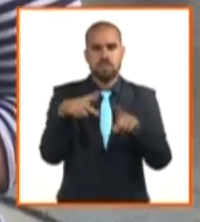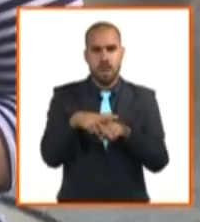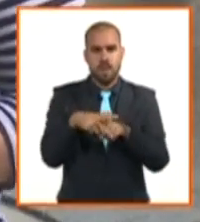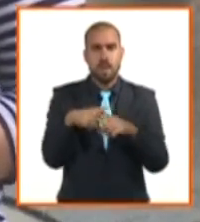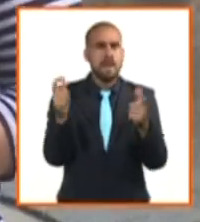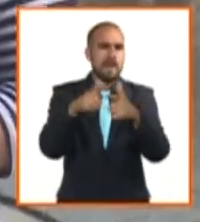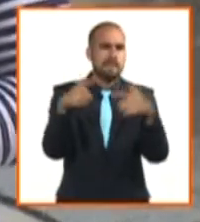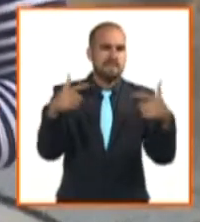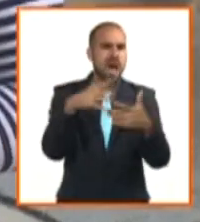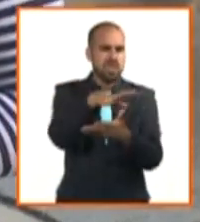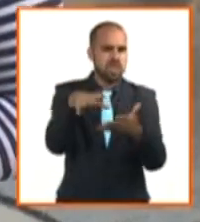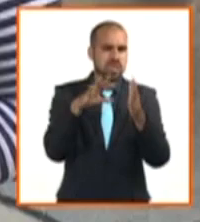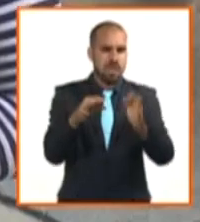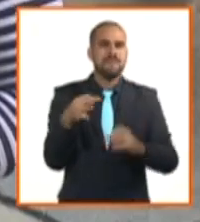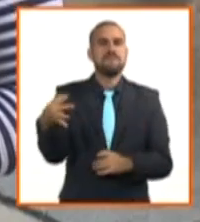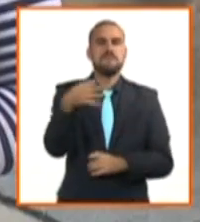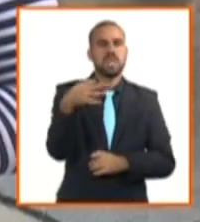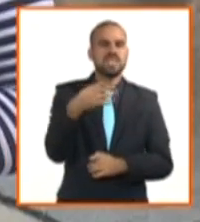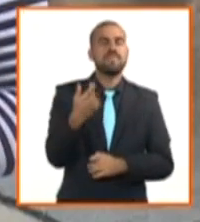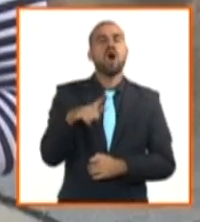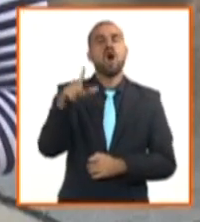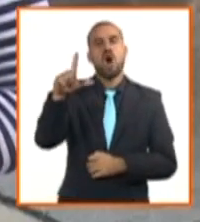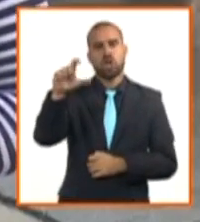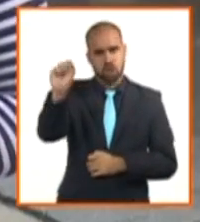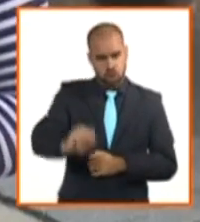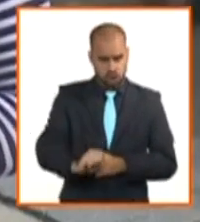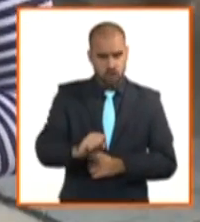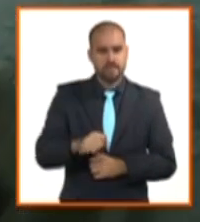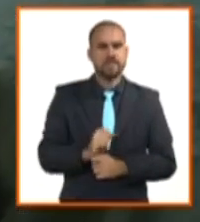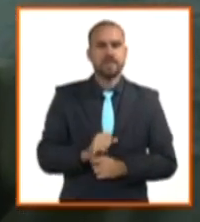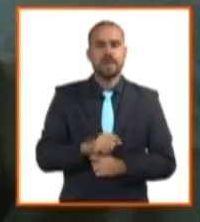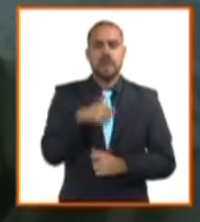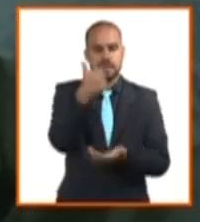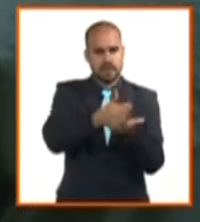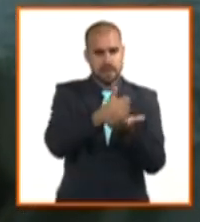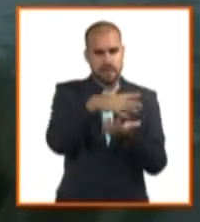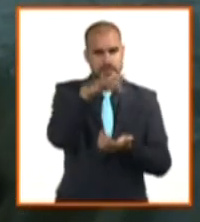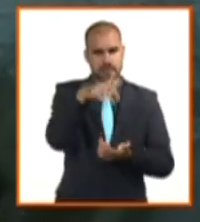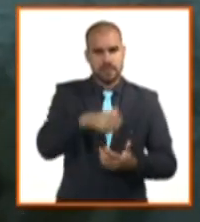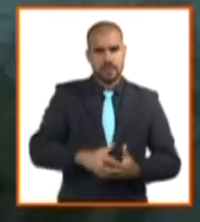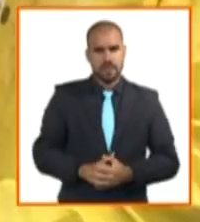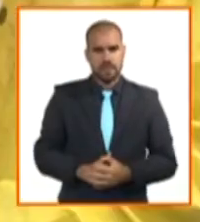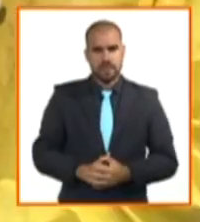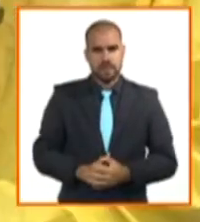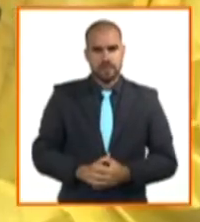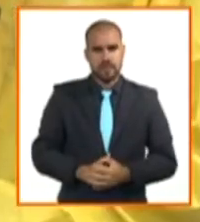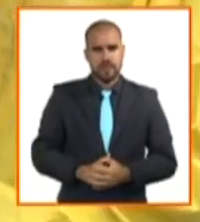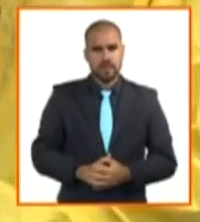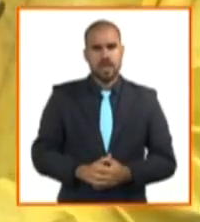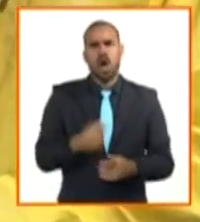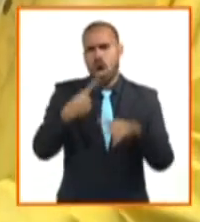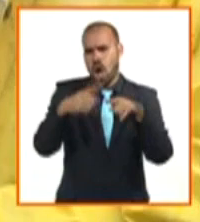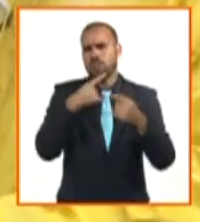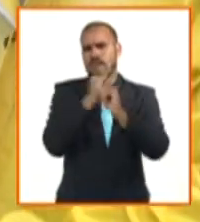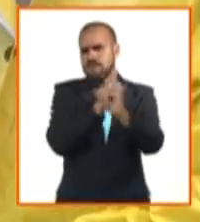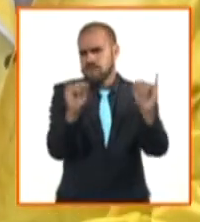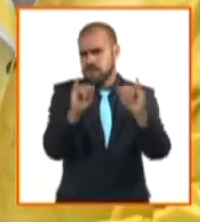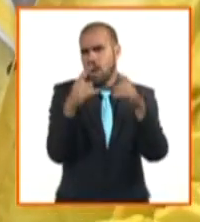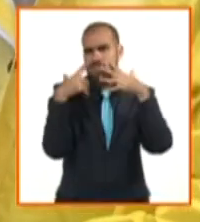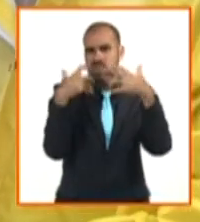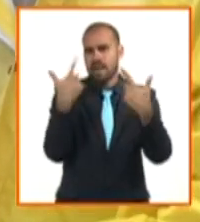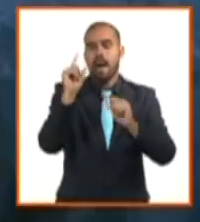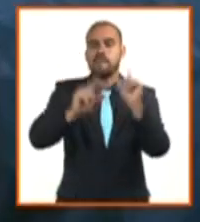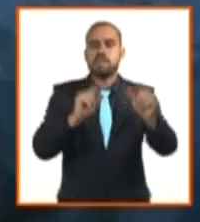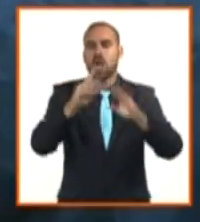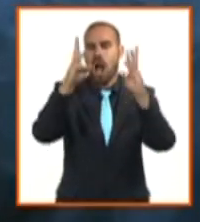municipios de consolación del sur y pinar del río quiero compartirles otros datos de interés y es la cantidad de personas que han sido